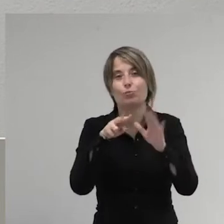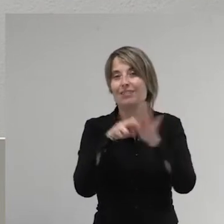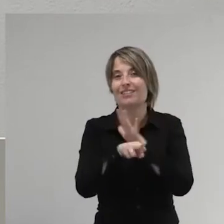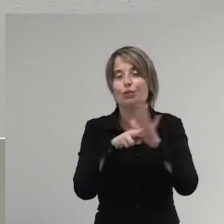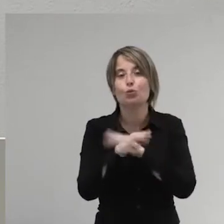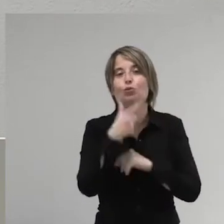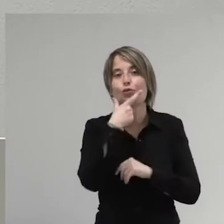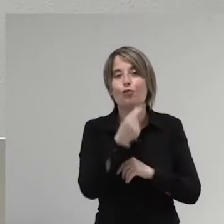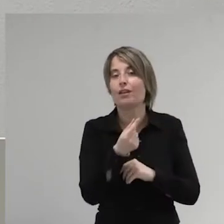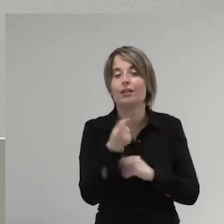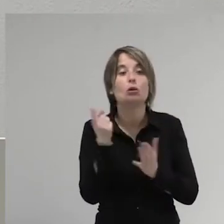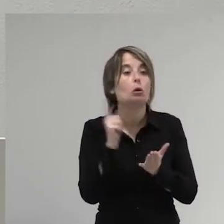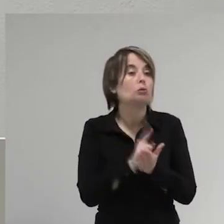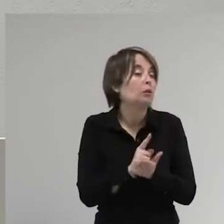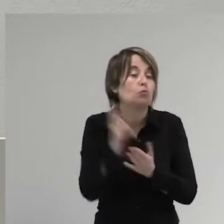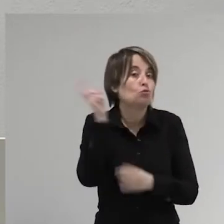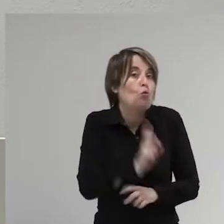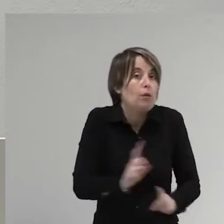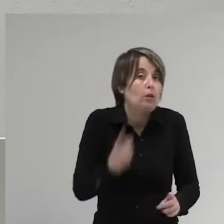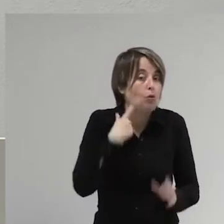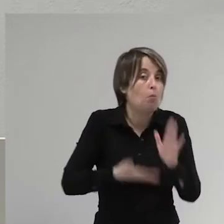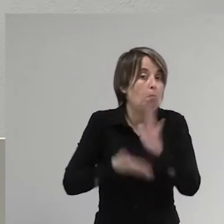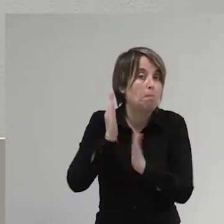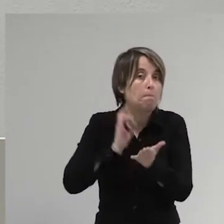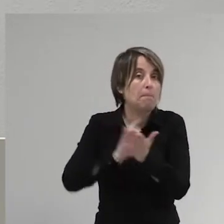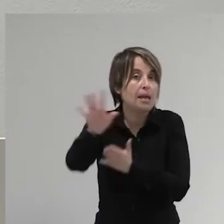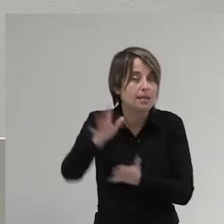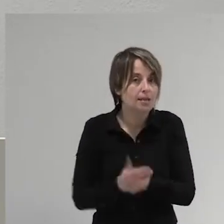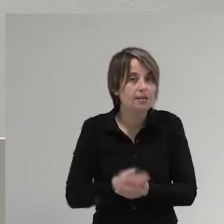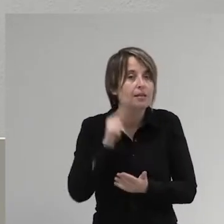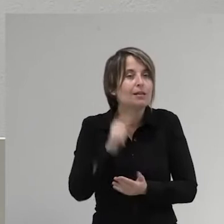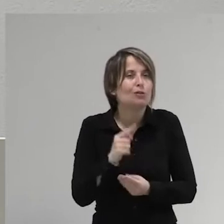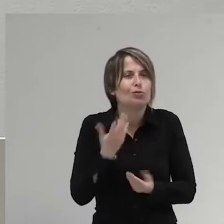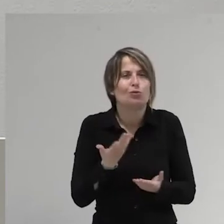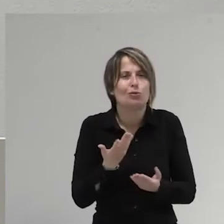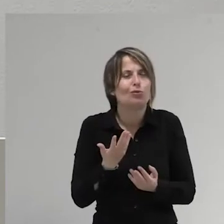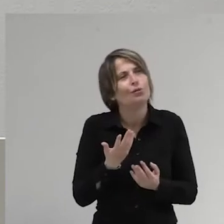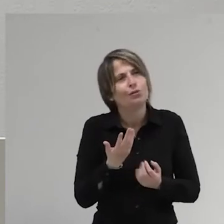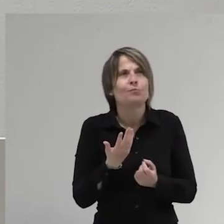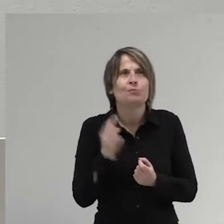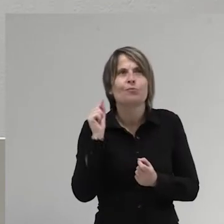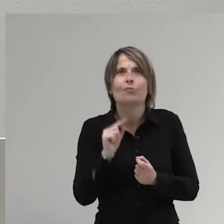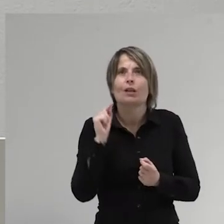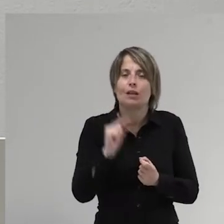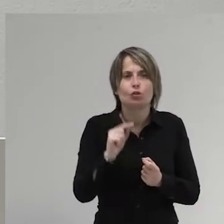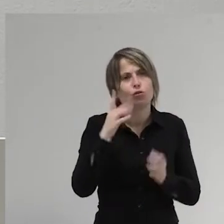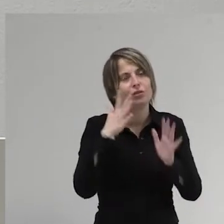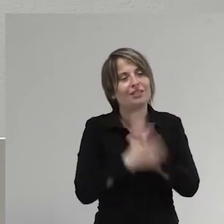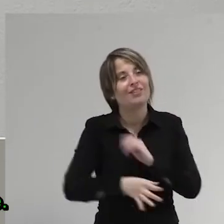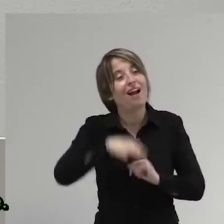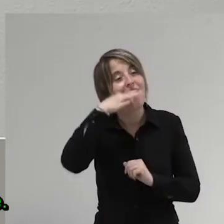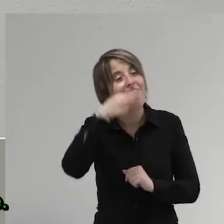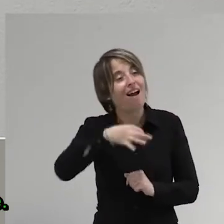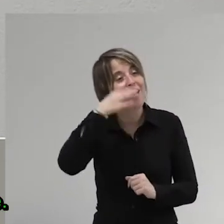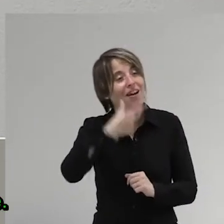fácil de pues no haber venido, o vuélvete, o sea, aquí esto es lo que tienes para ti, ¿no? Esto es una, digamos que es una retórica muy fácil